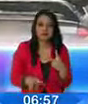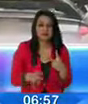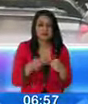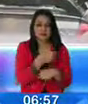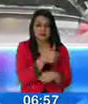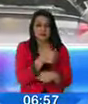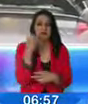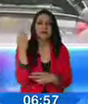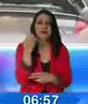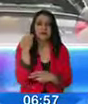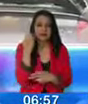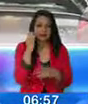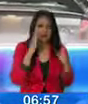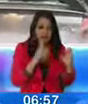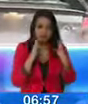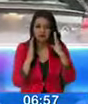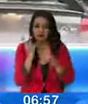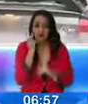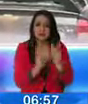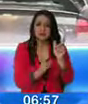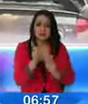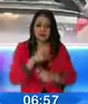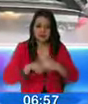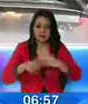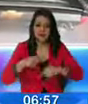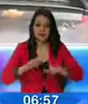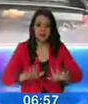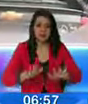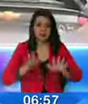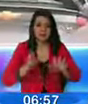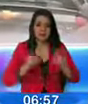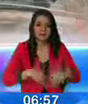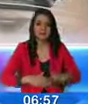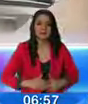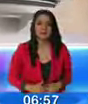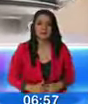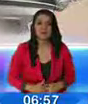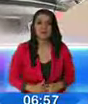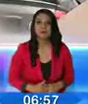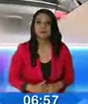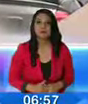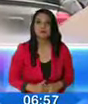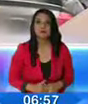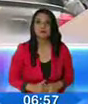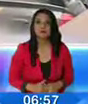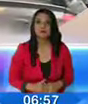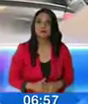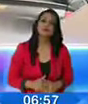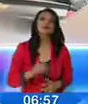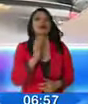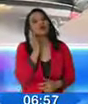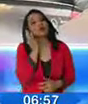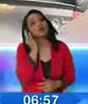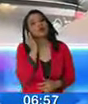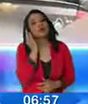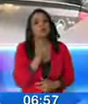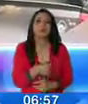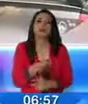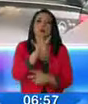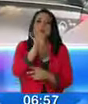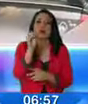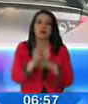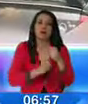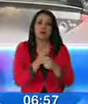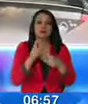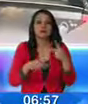ambulancia que atendió a los dos pacientes que se encontraban en el accidente. Y la señora de aproximadamente 40 años